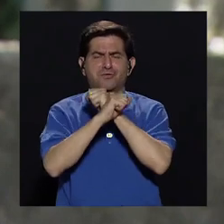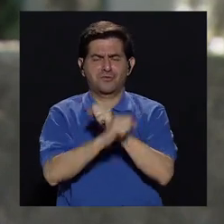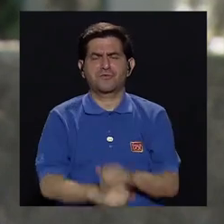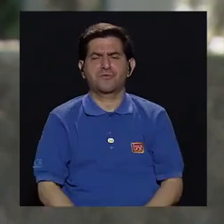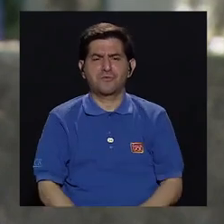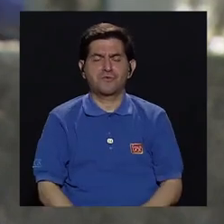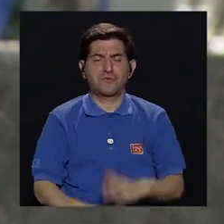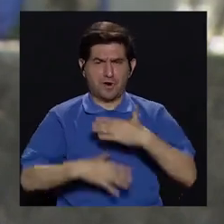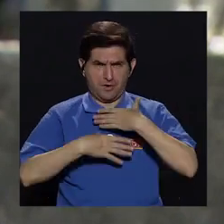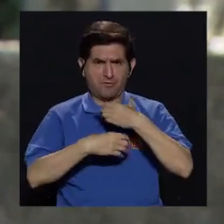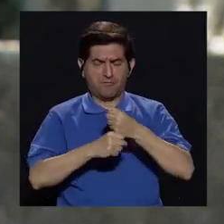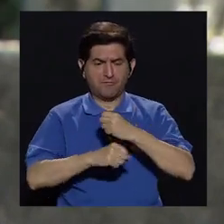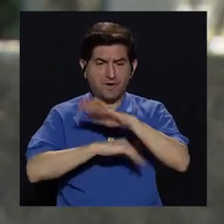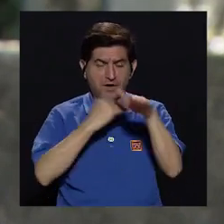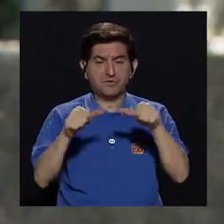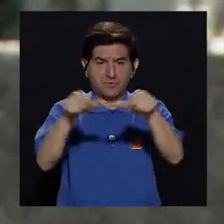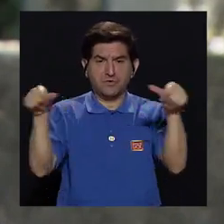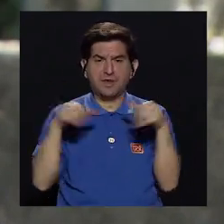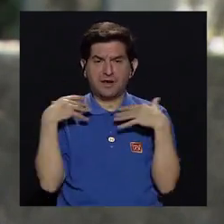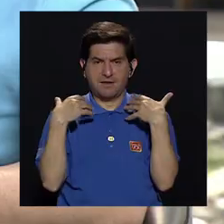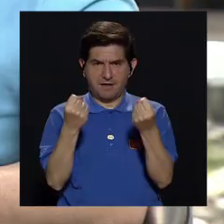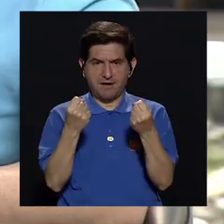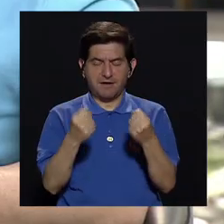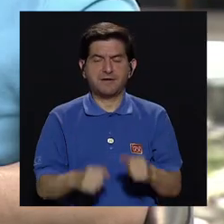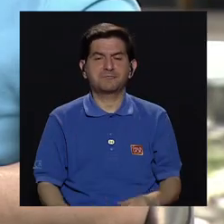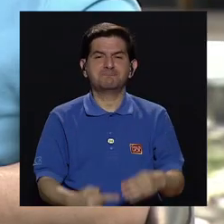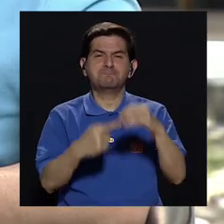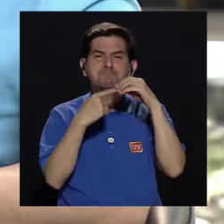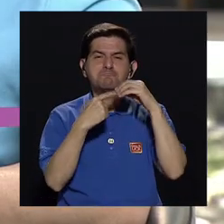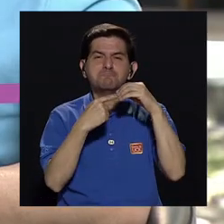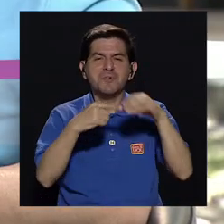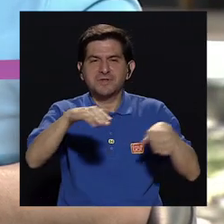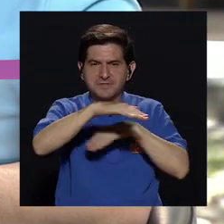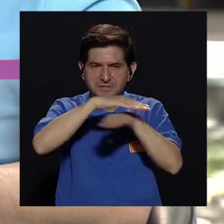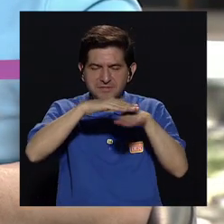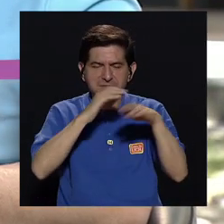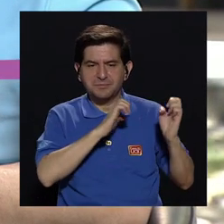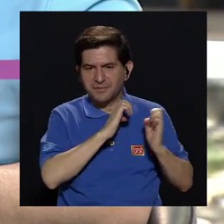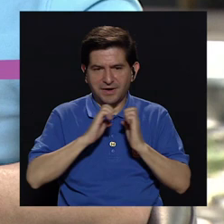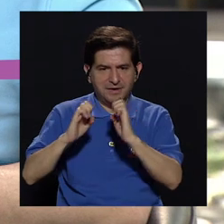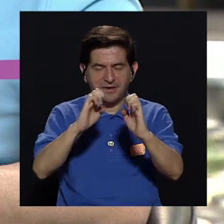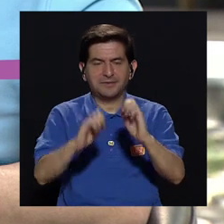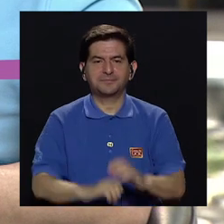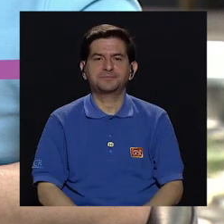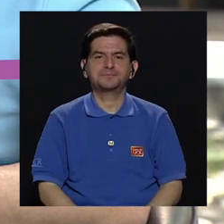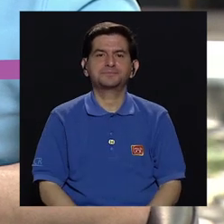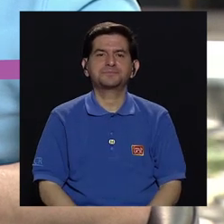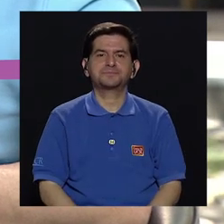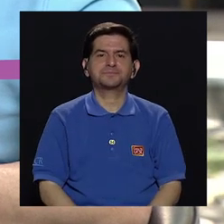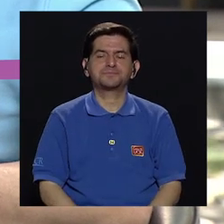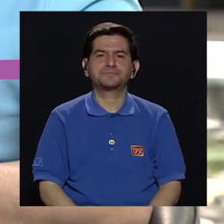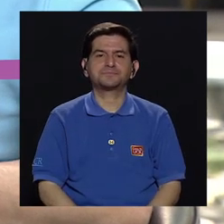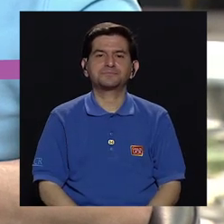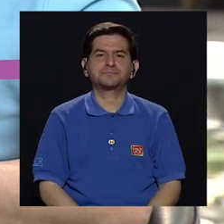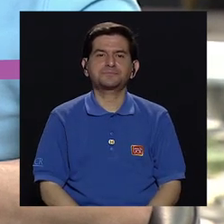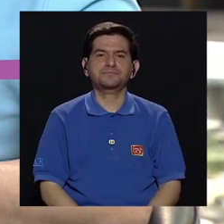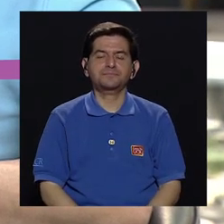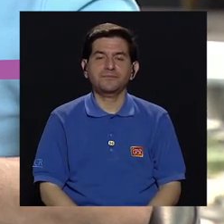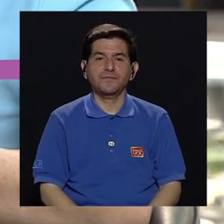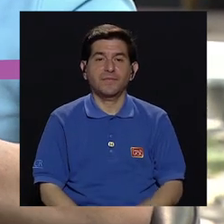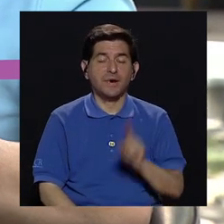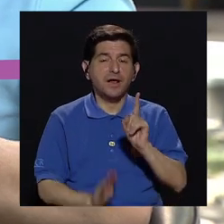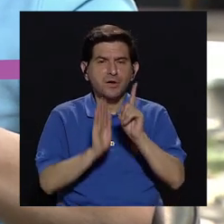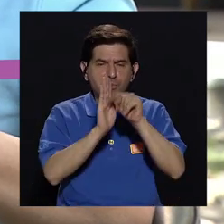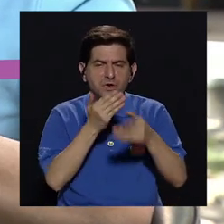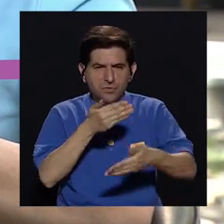y confiable a disposición de todo el sector salud. Uh-huh. Esos son los principales pilares de la estrategia. Anton, pues